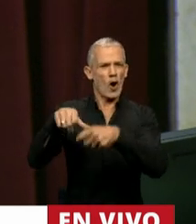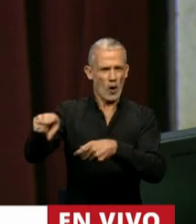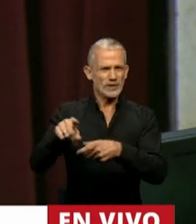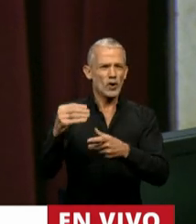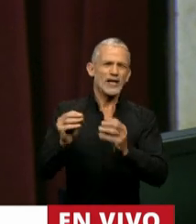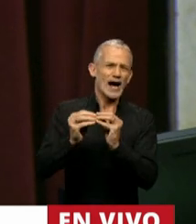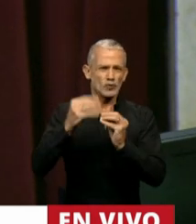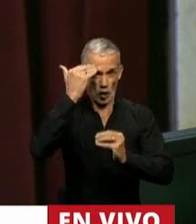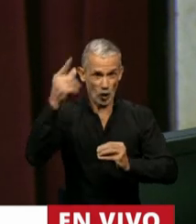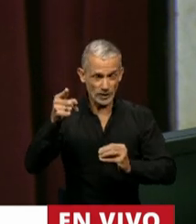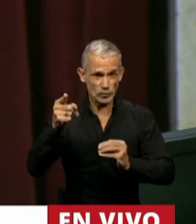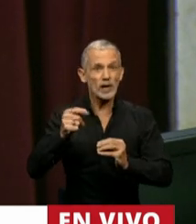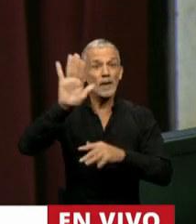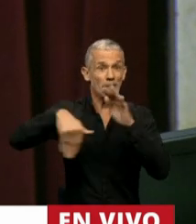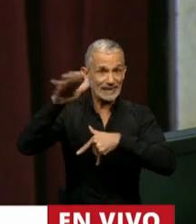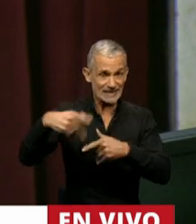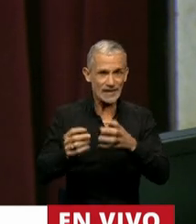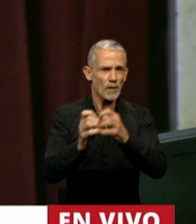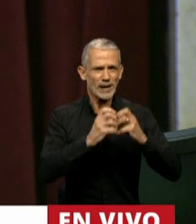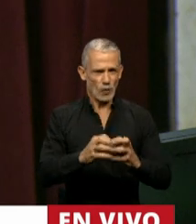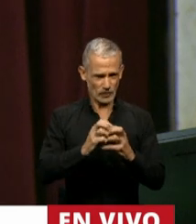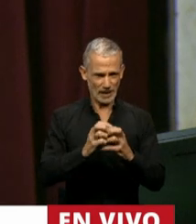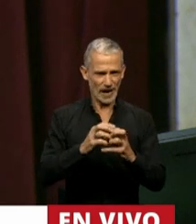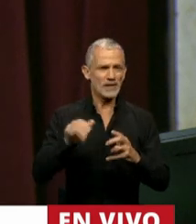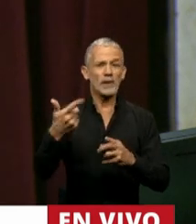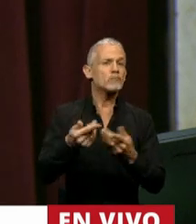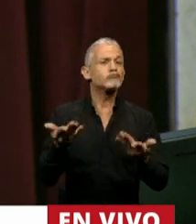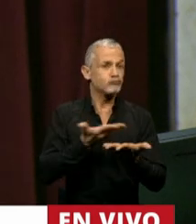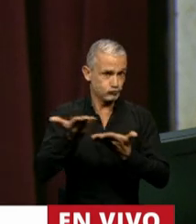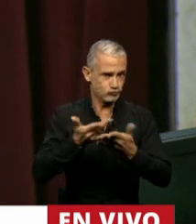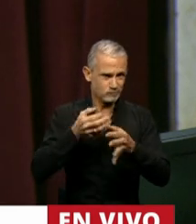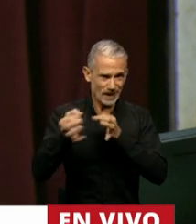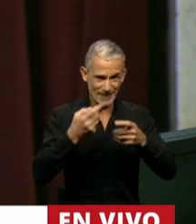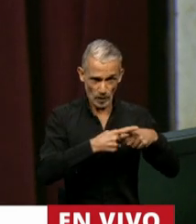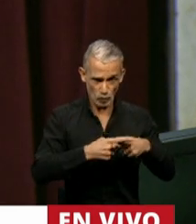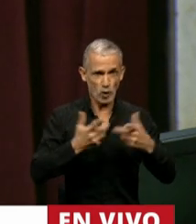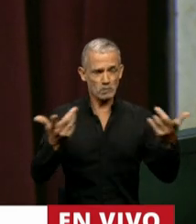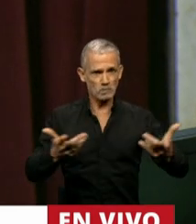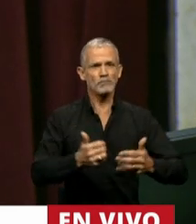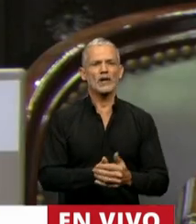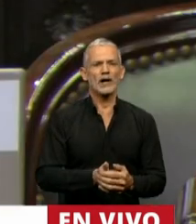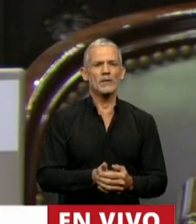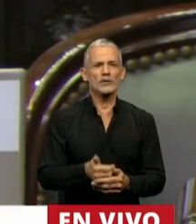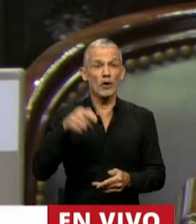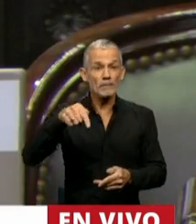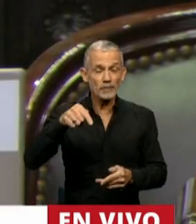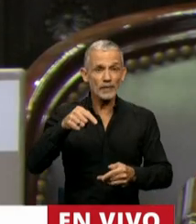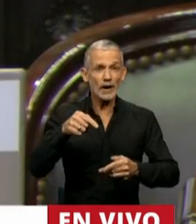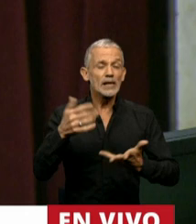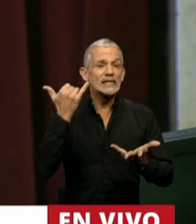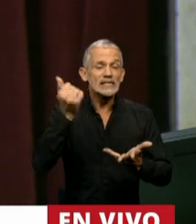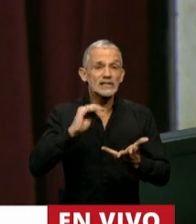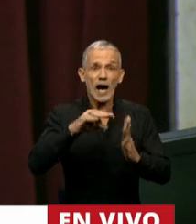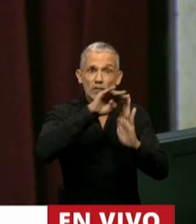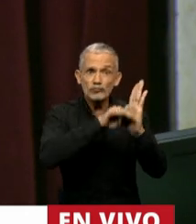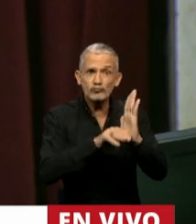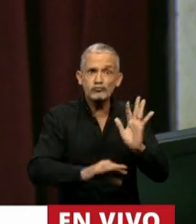constitucionales para que cite para este debate y para su tratamiento no habiendose cortado la